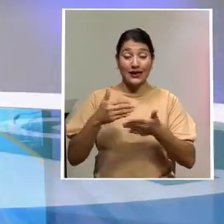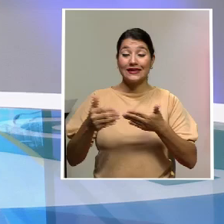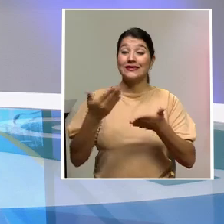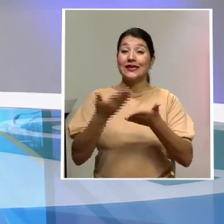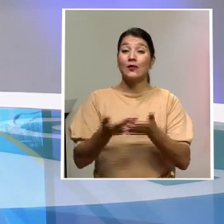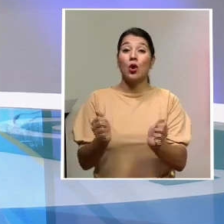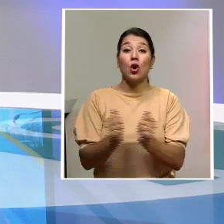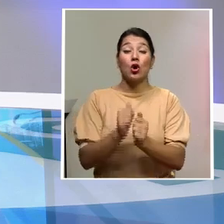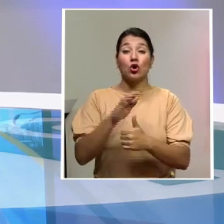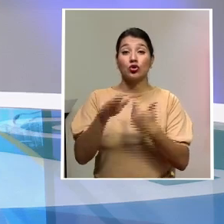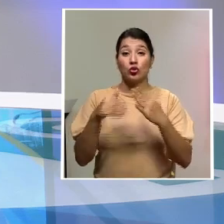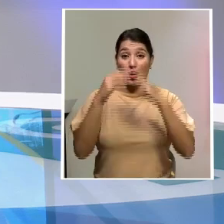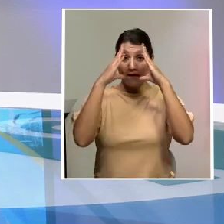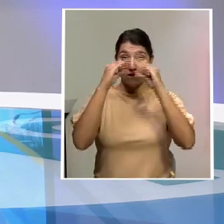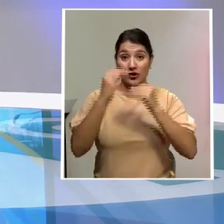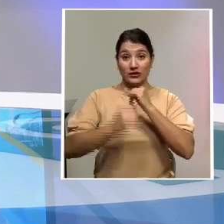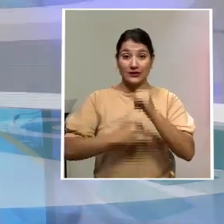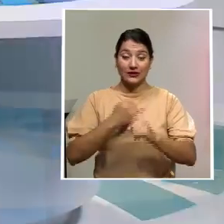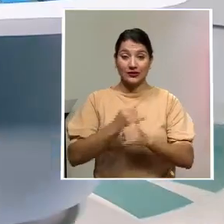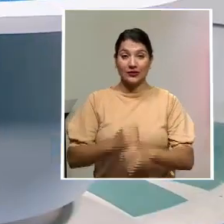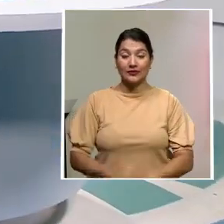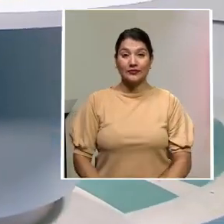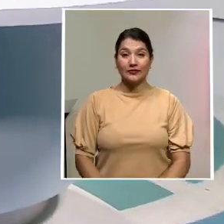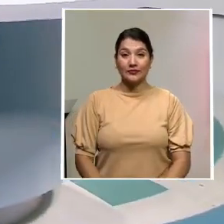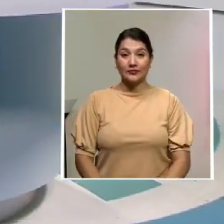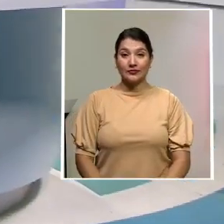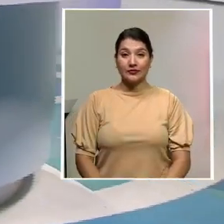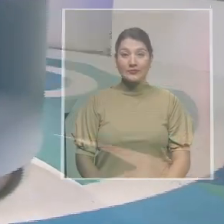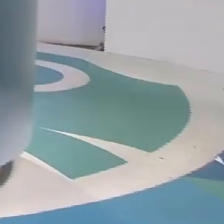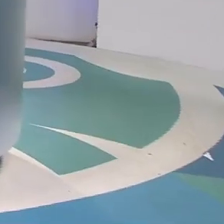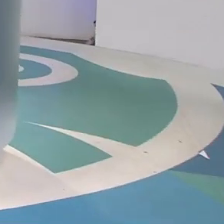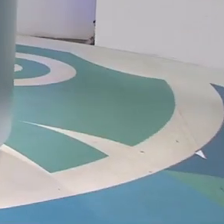toda la información internacional.